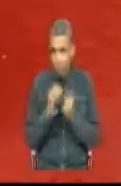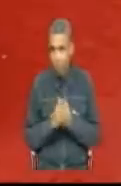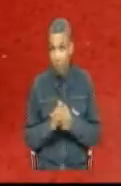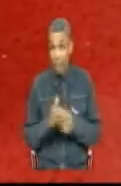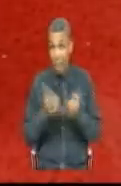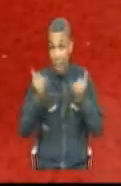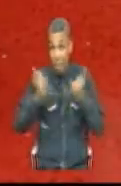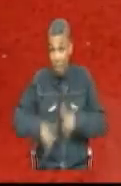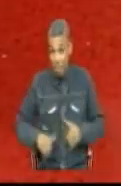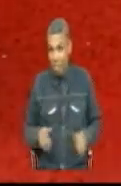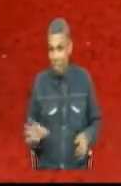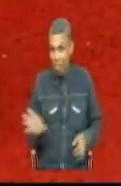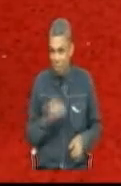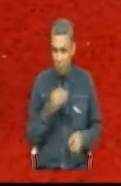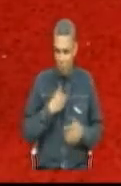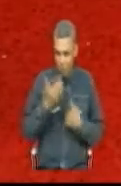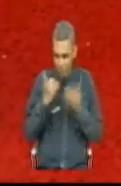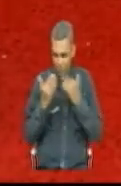y en especial